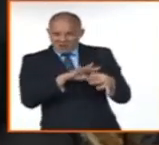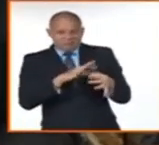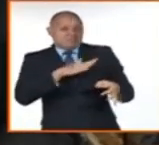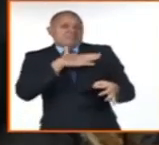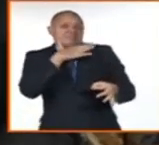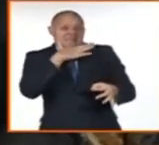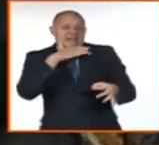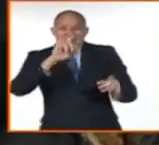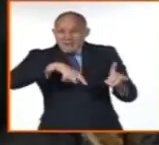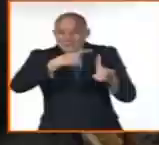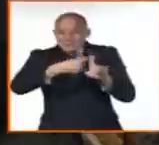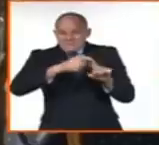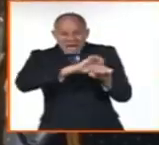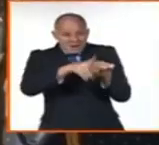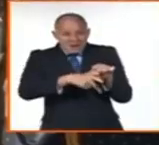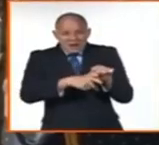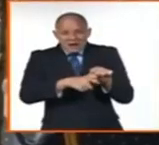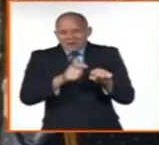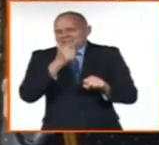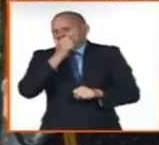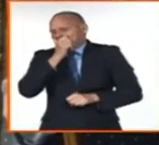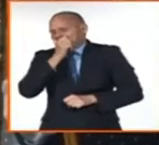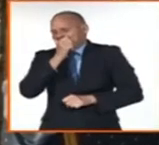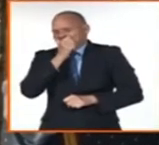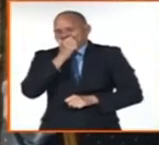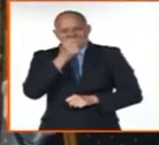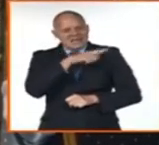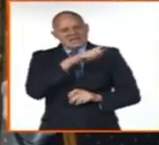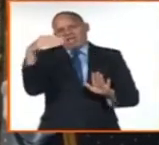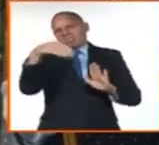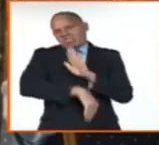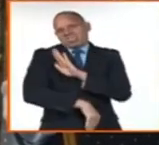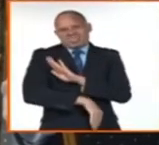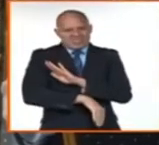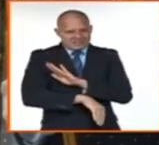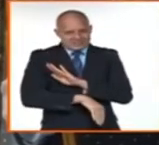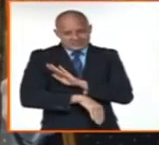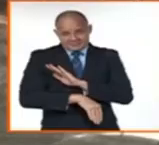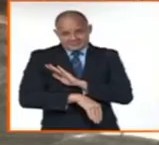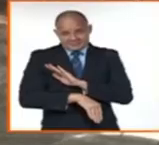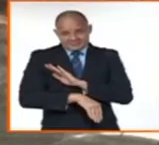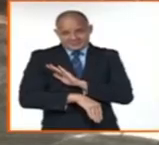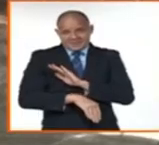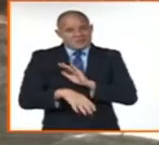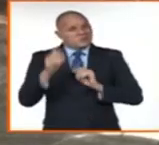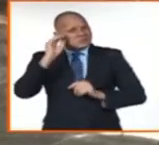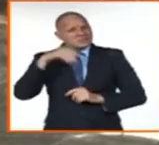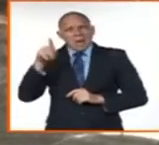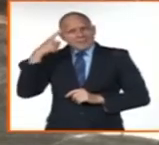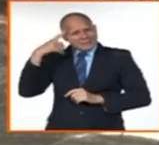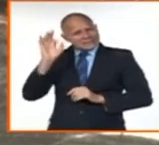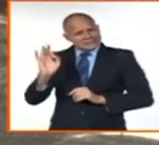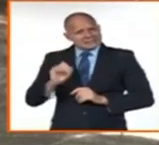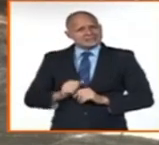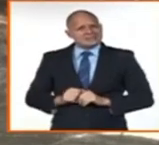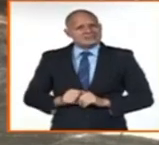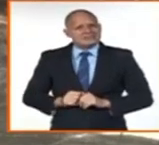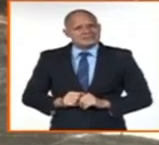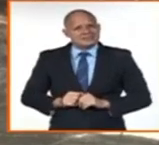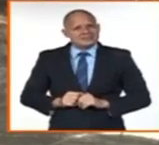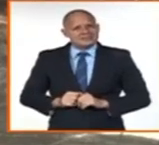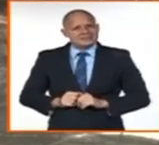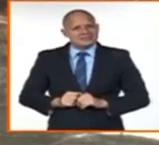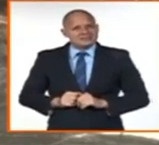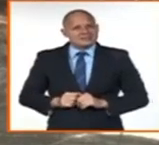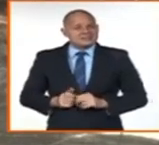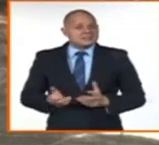redes y con la COVID, esta gente se van del aire. No pueden sostener la revolución. No pueden salir de esta situación. Nosotros